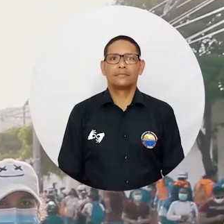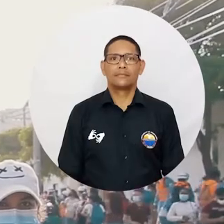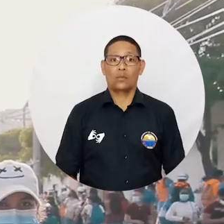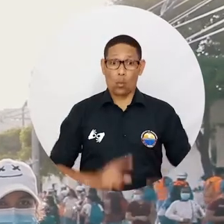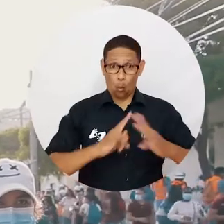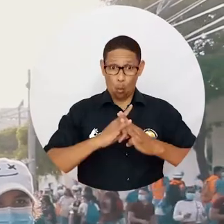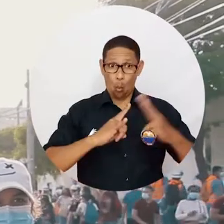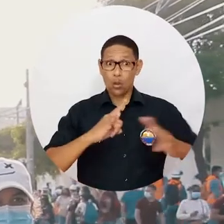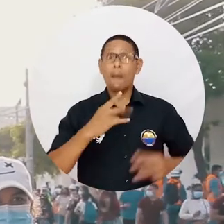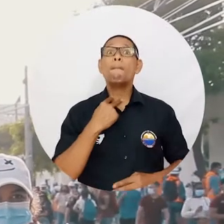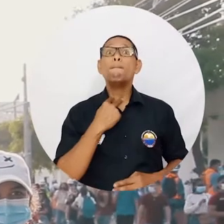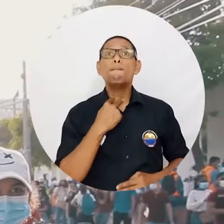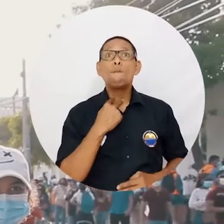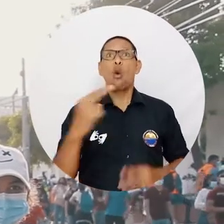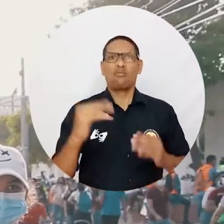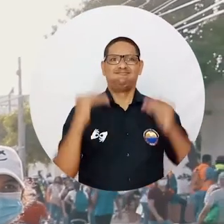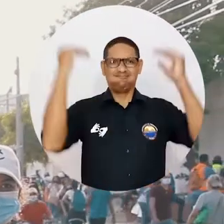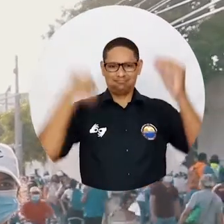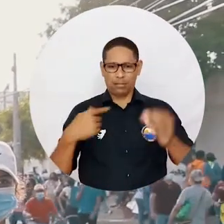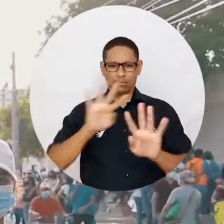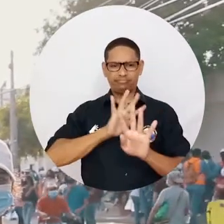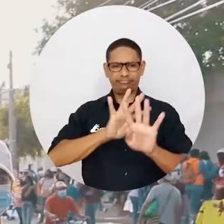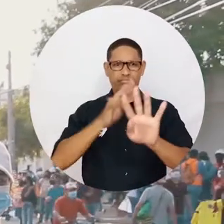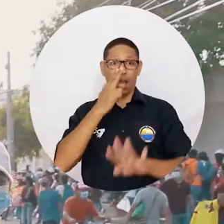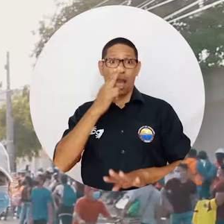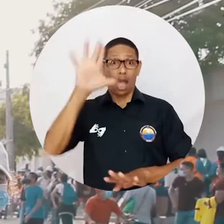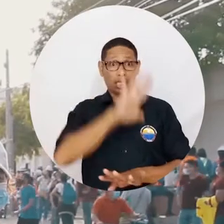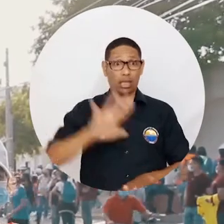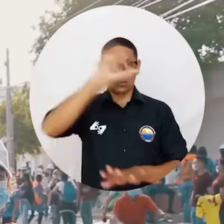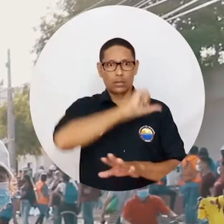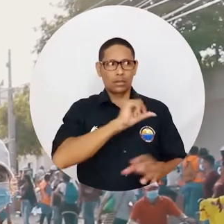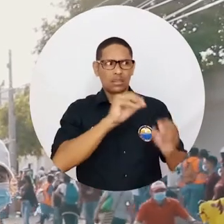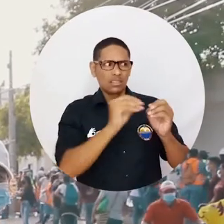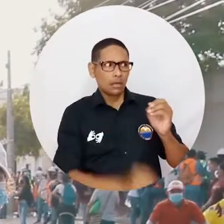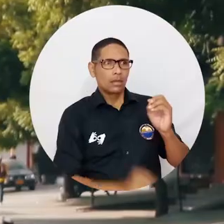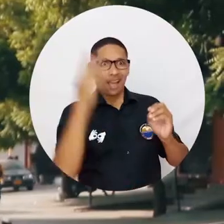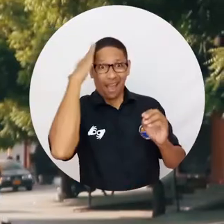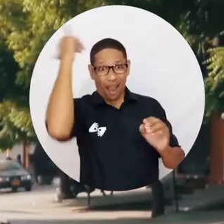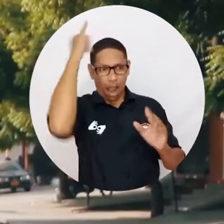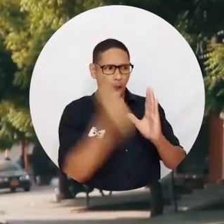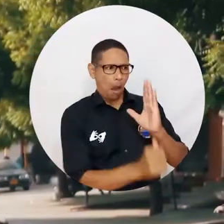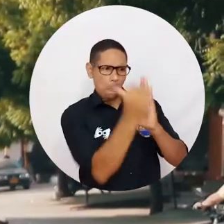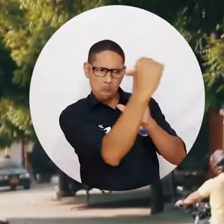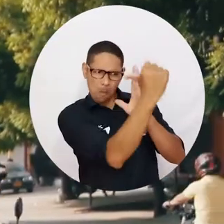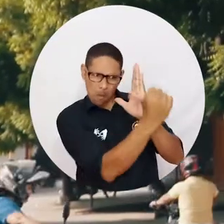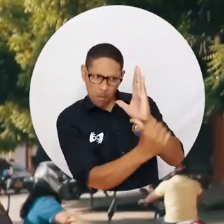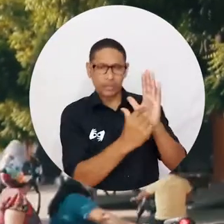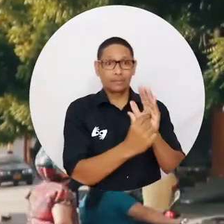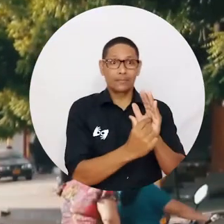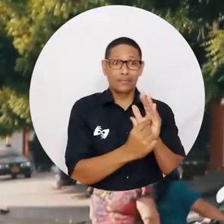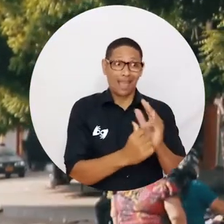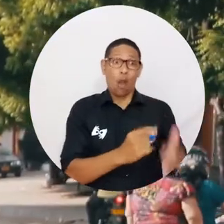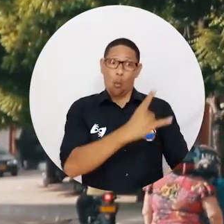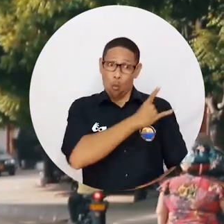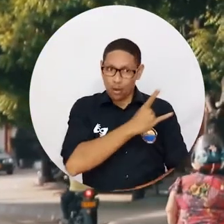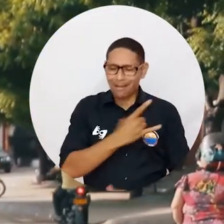Unimagdalena alza su voz en la gran movilización nacional sin incumplir con el calendario académico. La institución agradece a